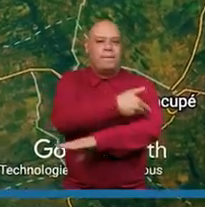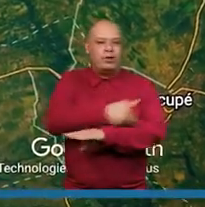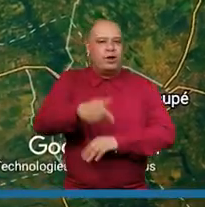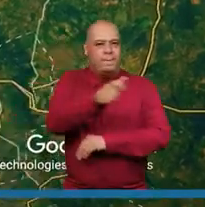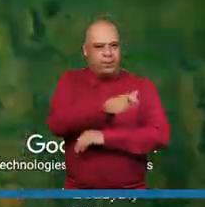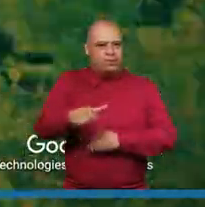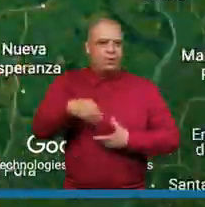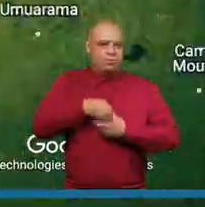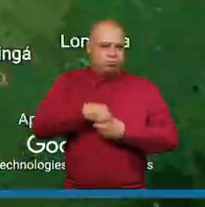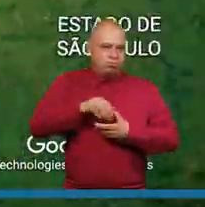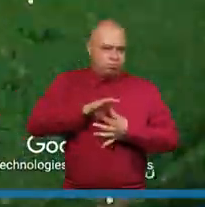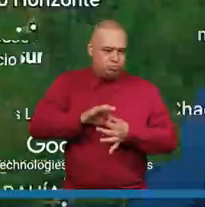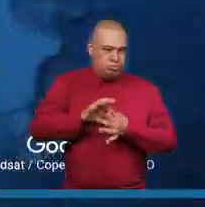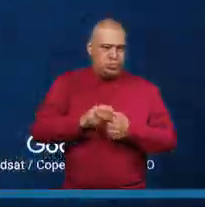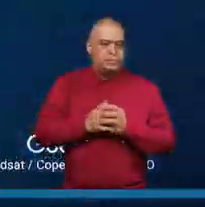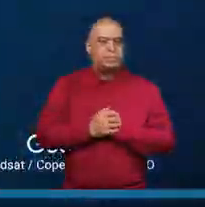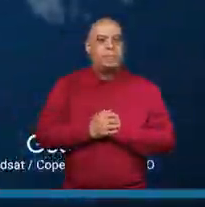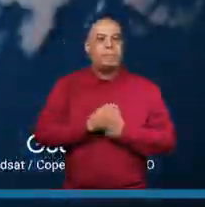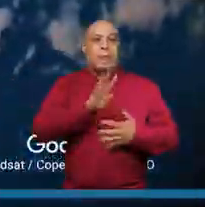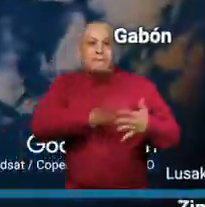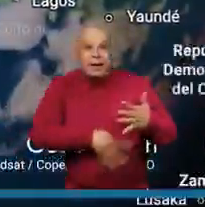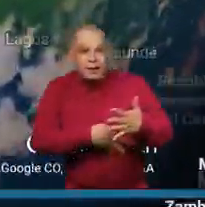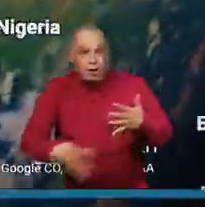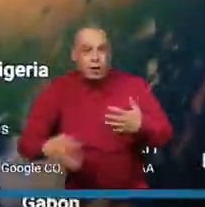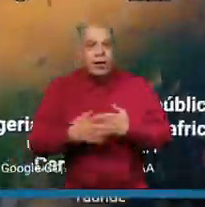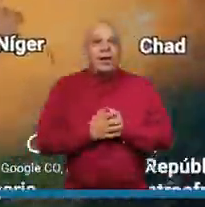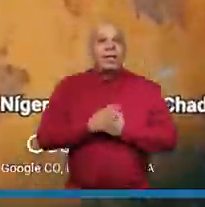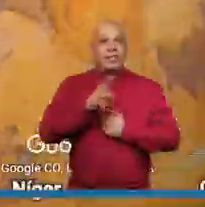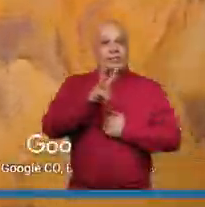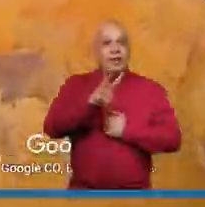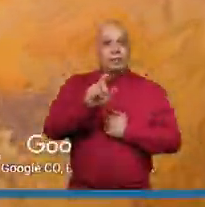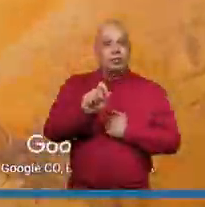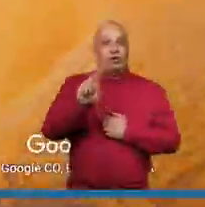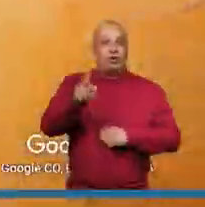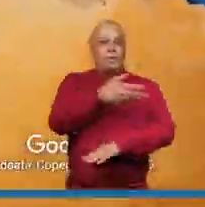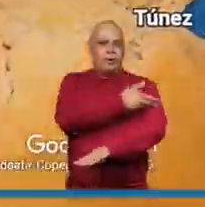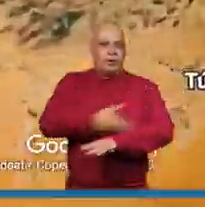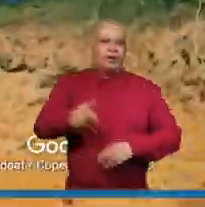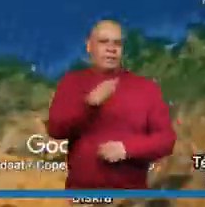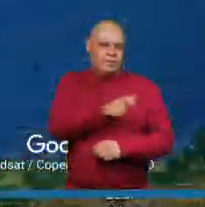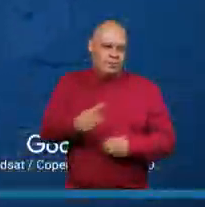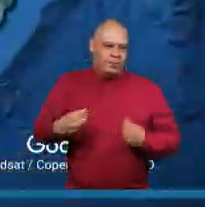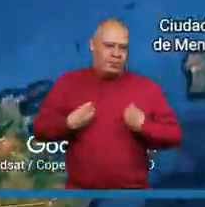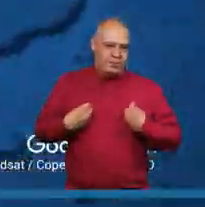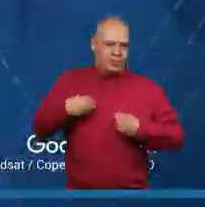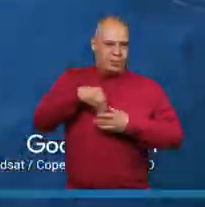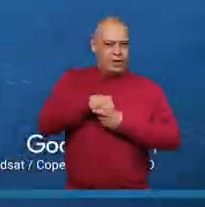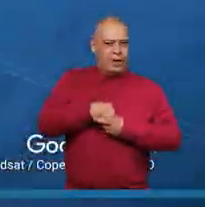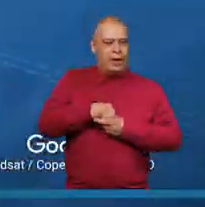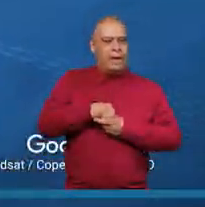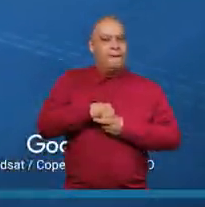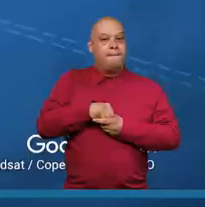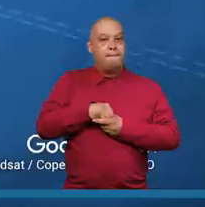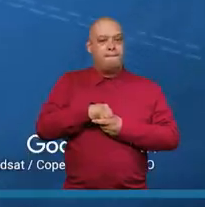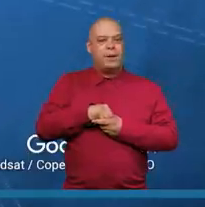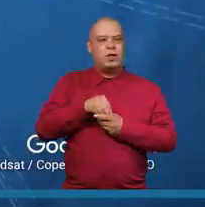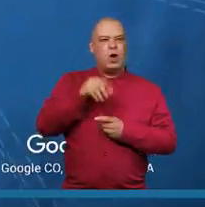de habitantes. La área metropolitana de Barcelona somos 3.2 millones de habitantes, de los cuales la mitad,